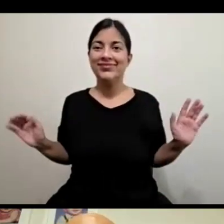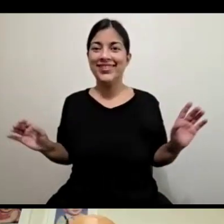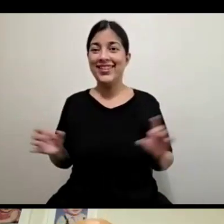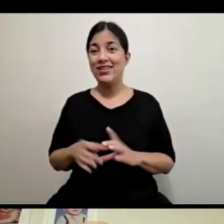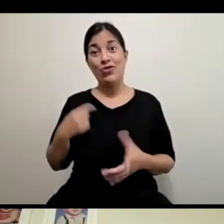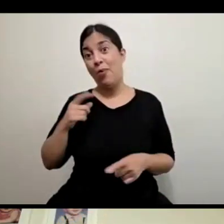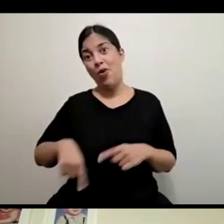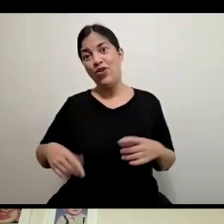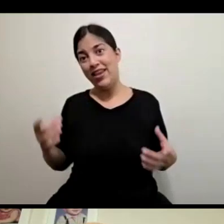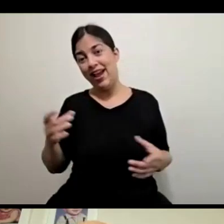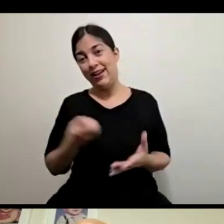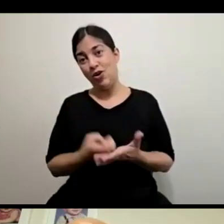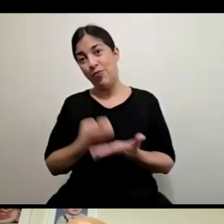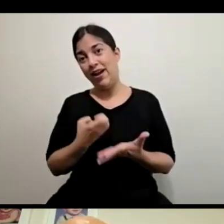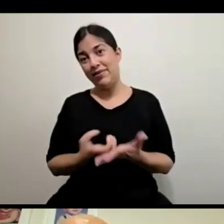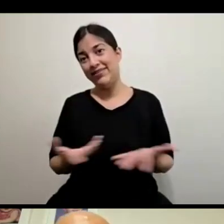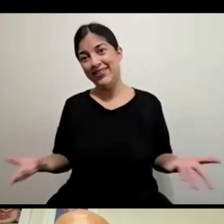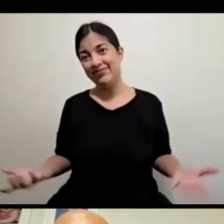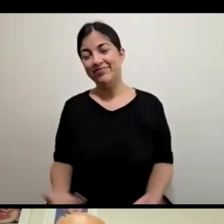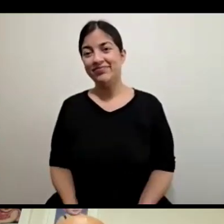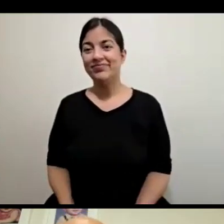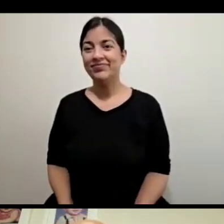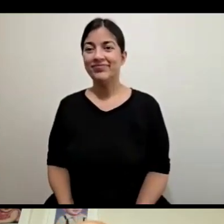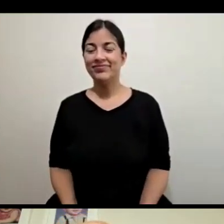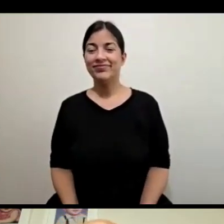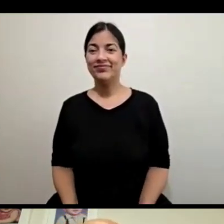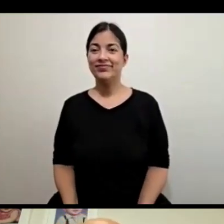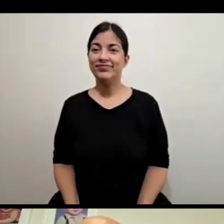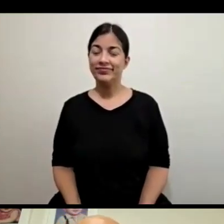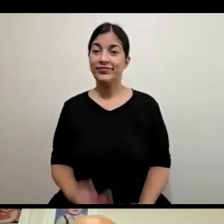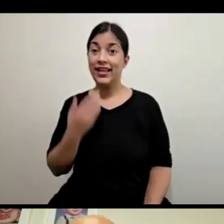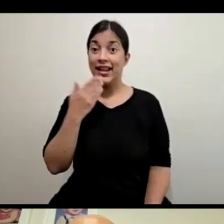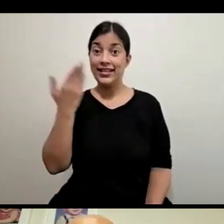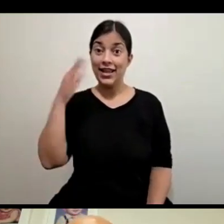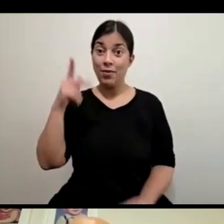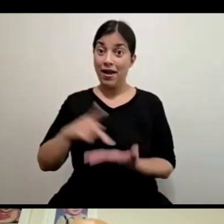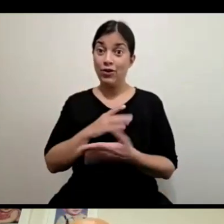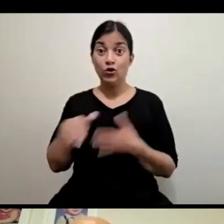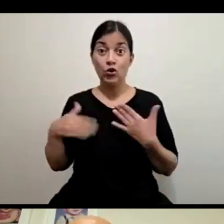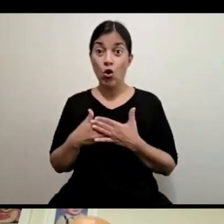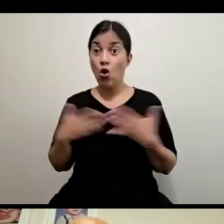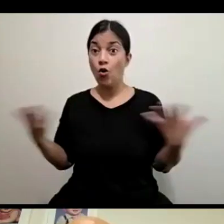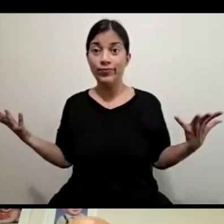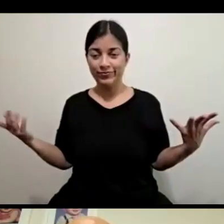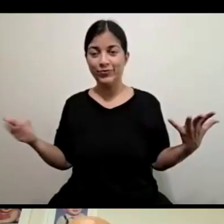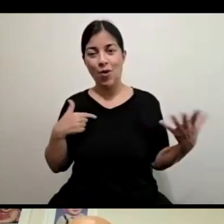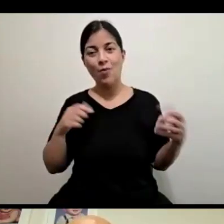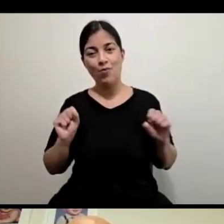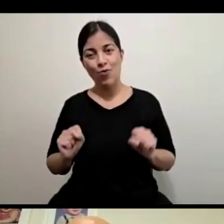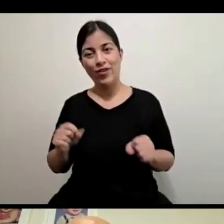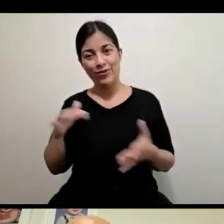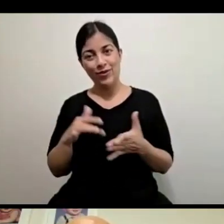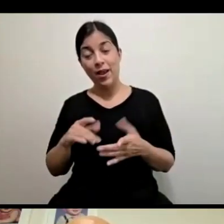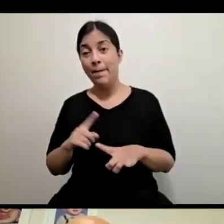podido, económicamente no hubiera podido. Pues así que gracias a Dios que me pagaron todo y pude ir a hacer la maestría, pero yo no